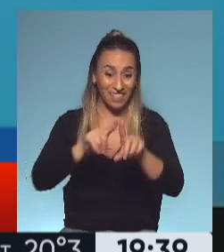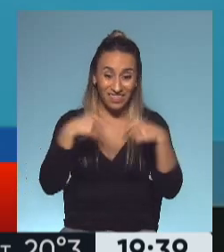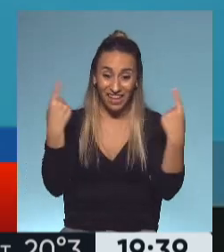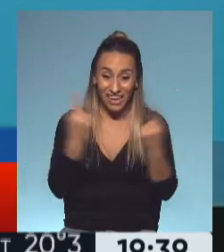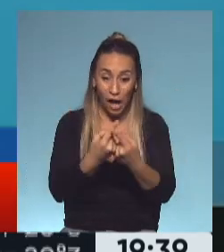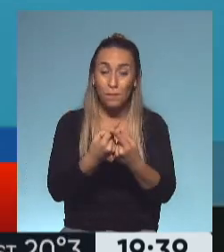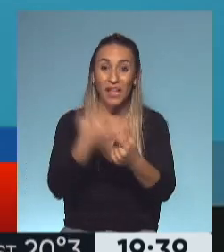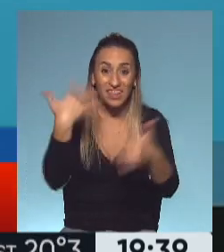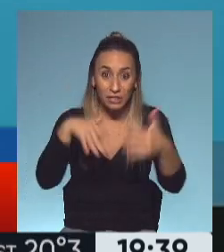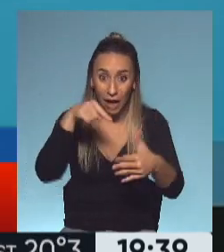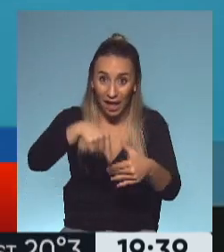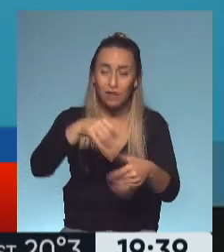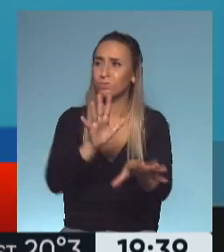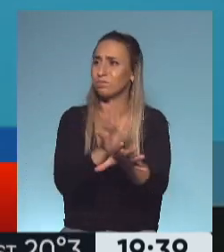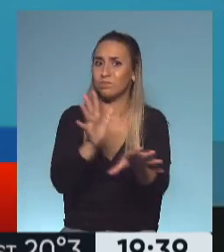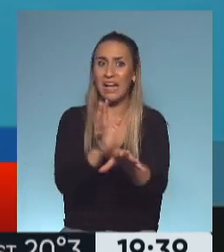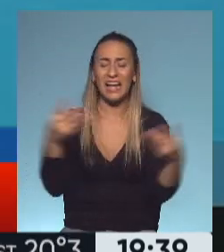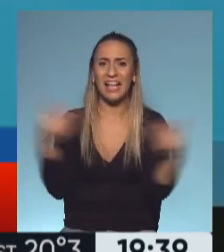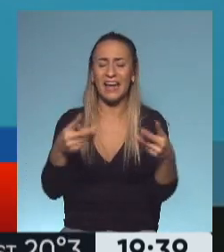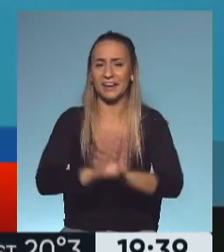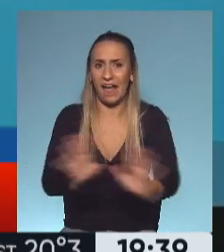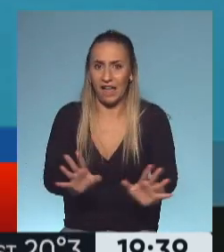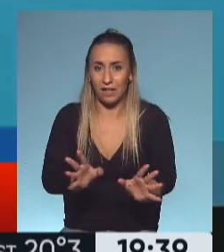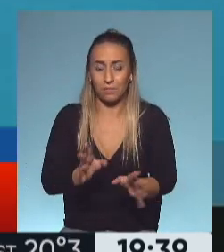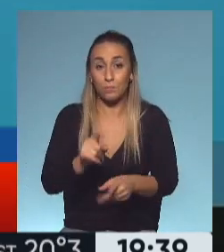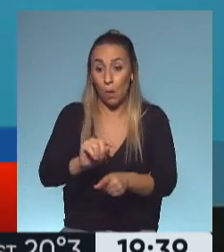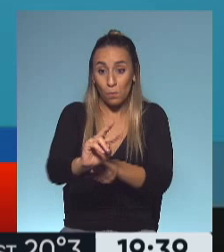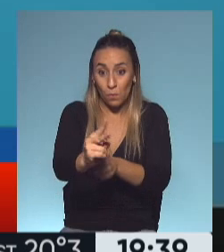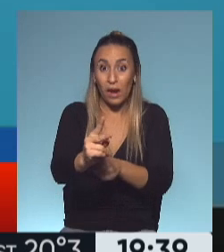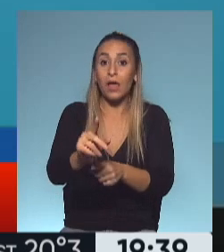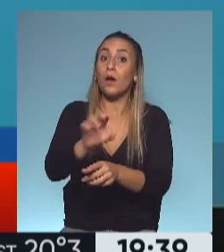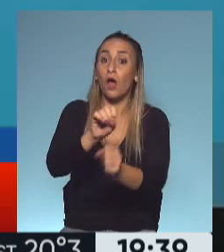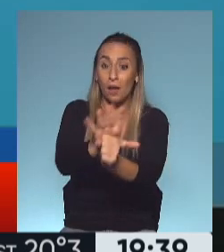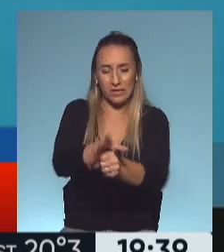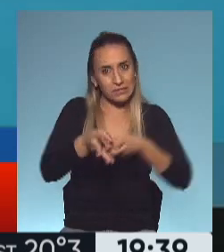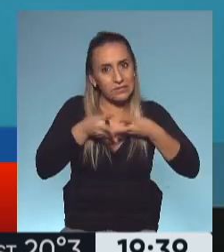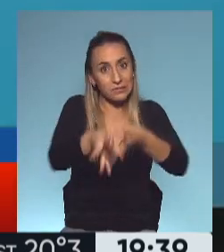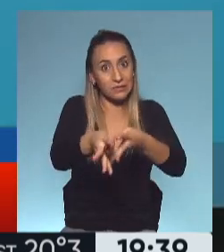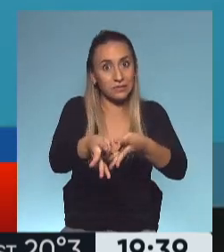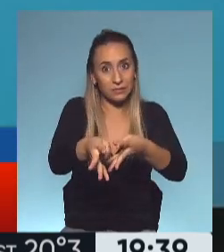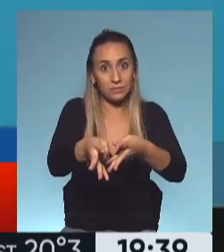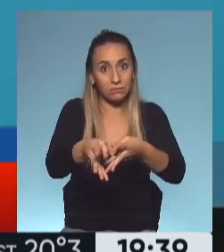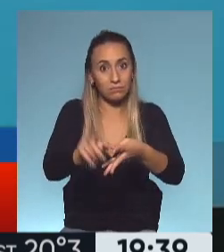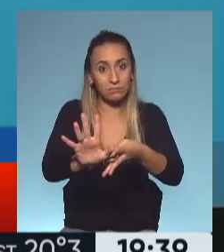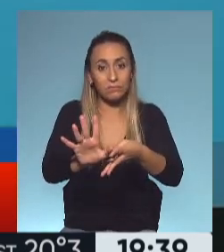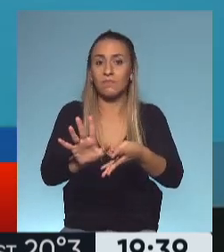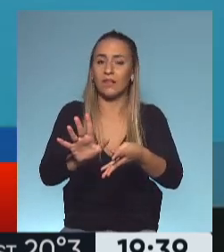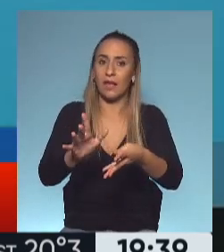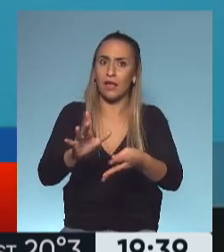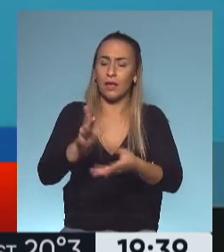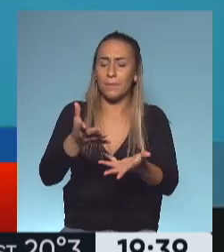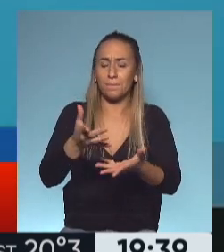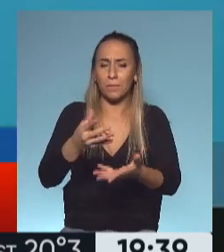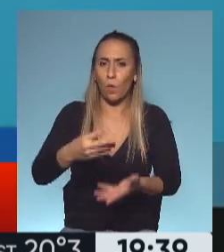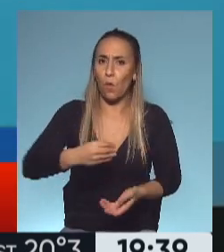guerra contra la muerte. El estado de entrega, de